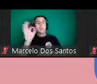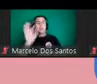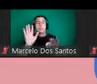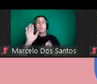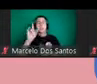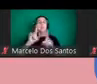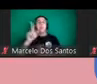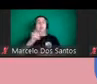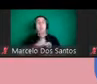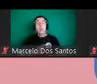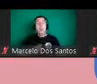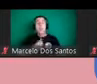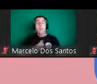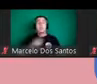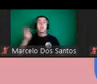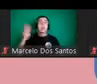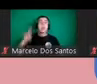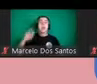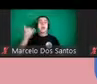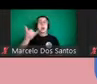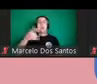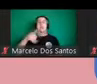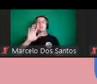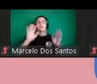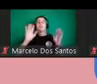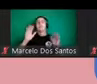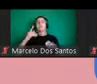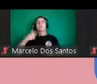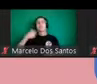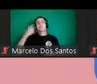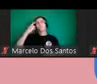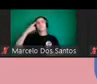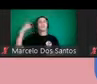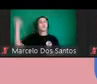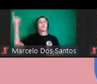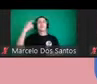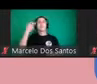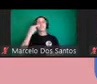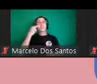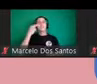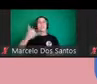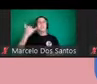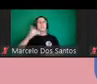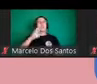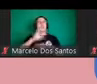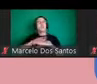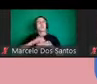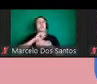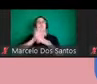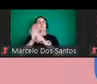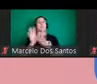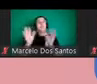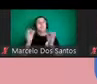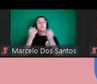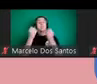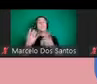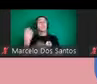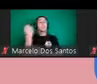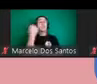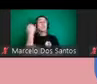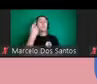algo que todos pasamos, ¿verdad? En mayor o menor medida. Y es importante tener en cuenta. Muchísimas